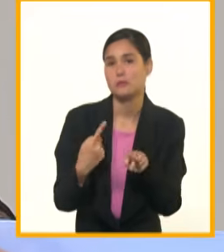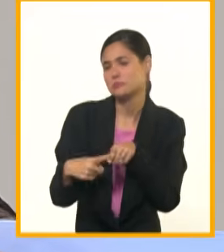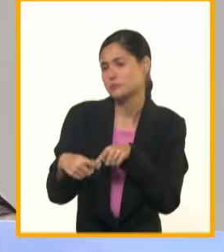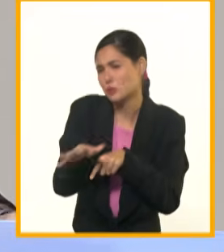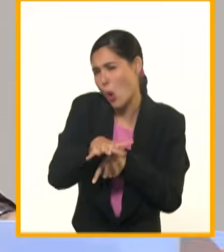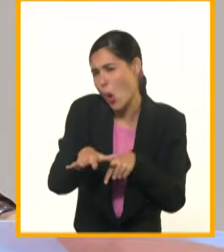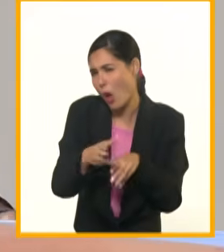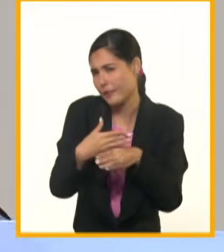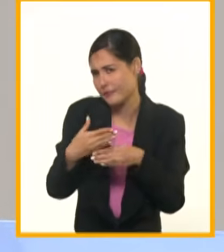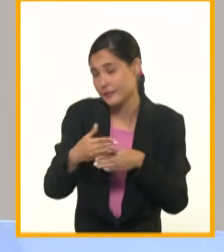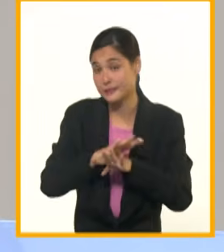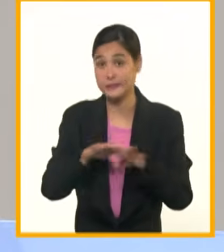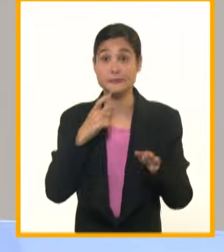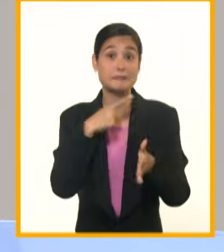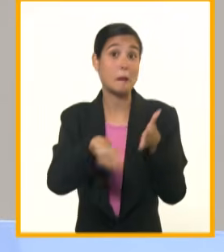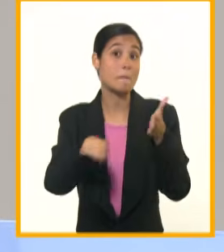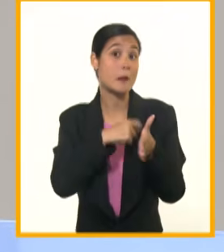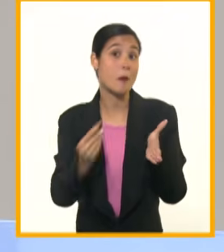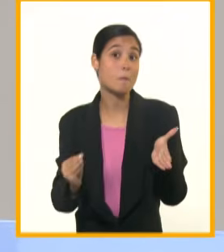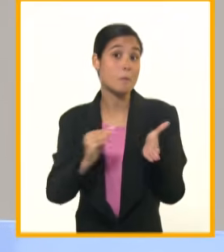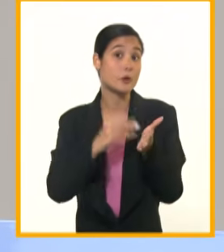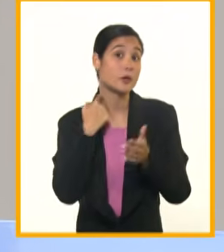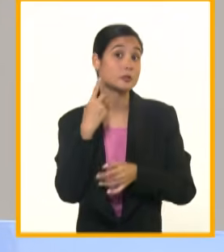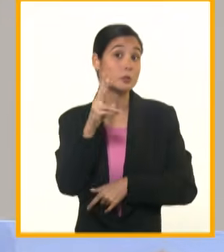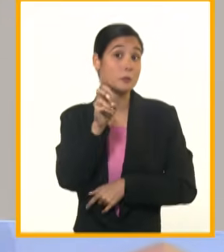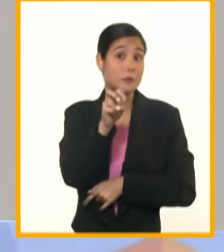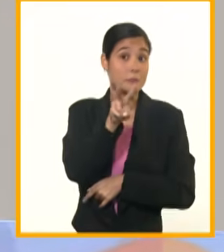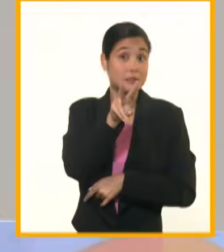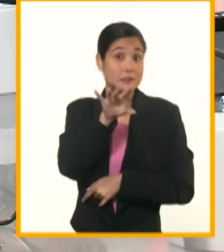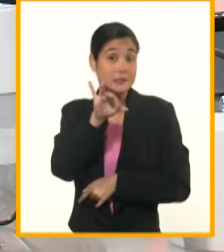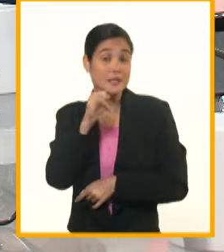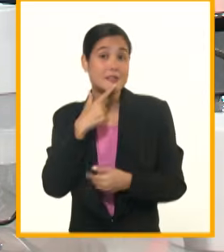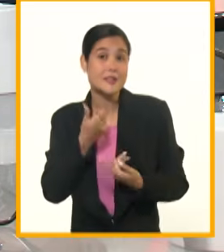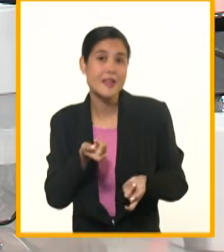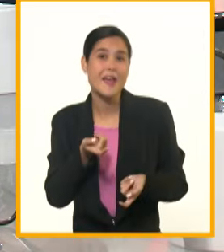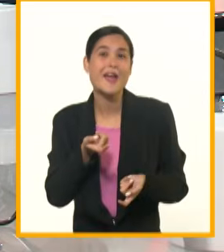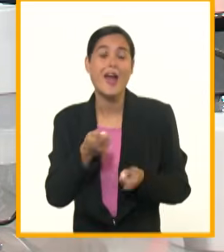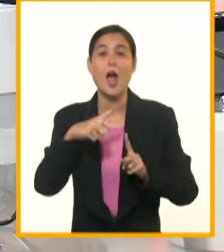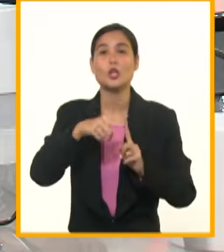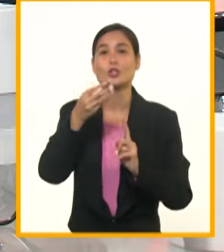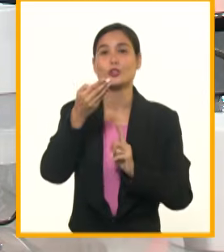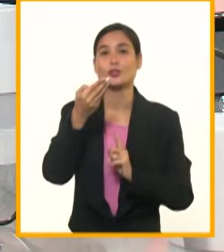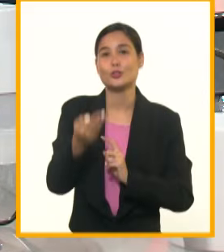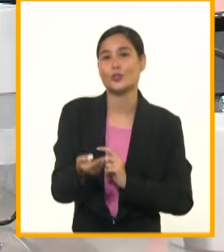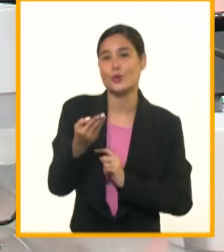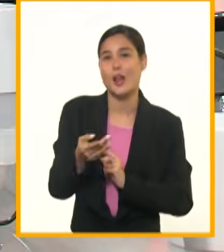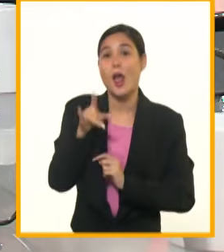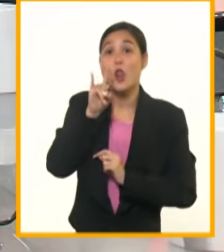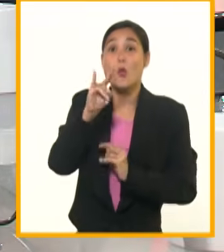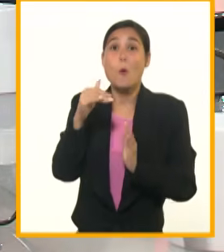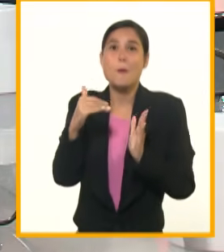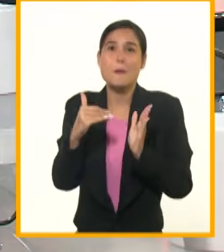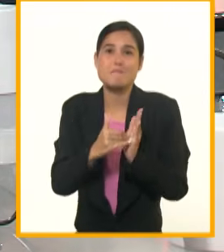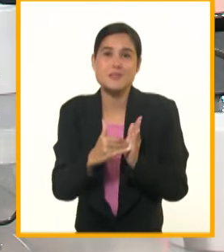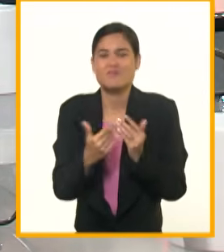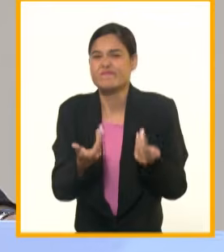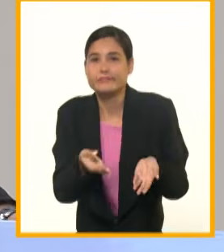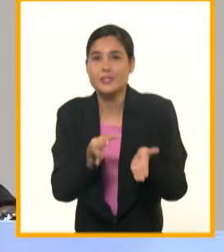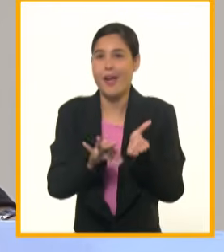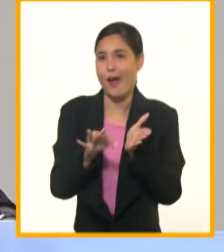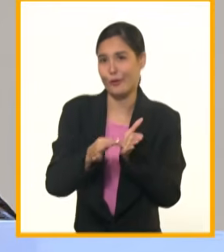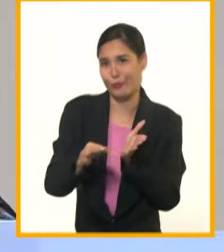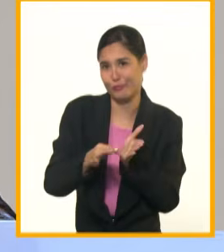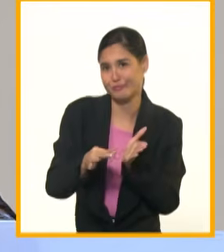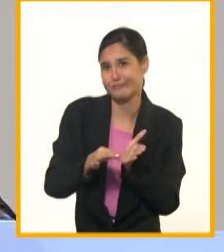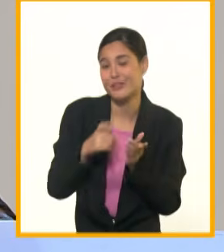de sembrar 9.000 hectáreas de arroz. Comparado con otros territorios que son grandes productores, no es un número significativo,